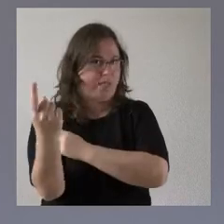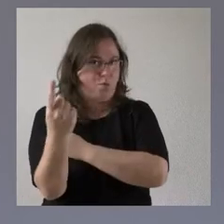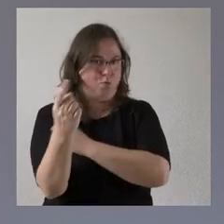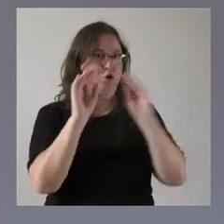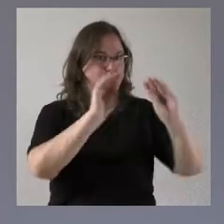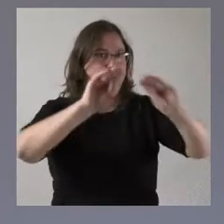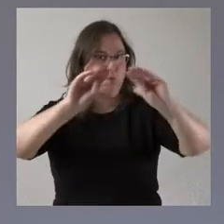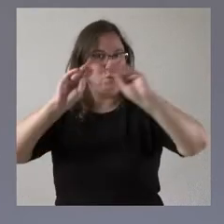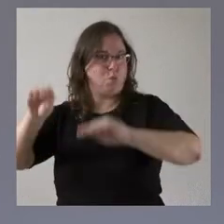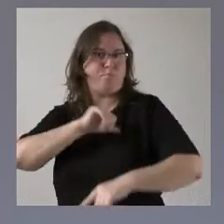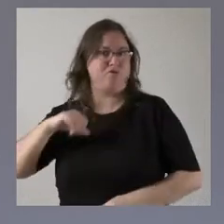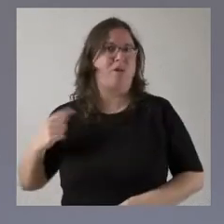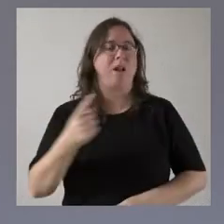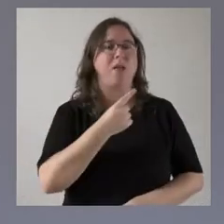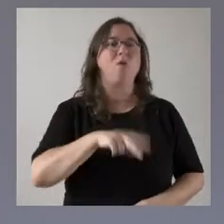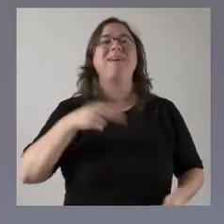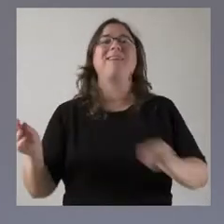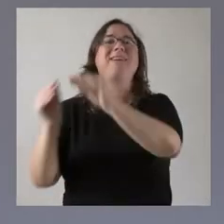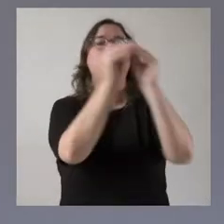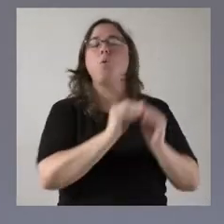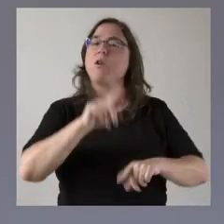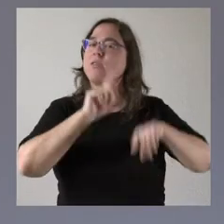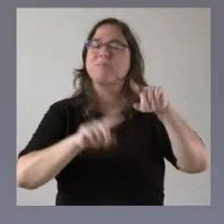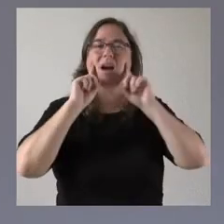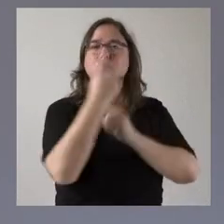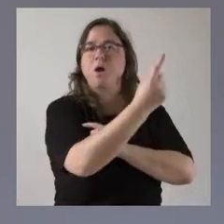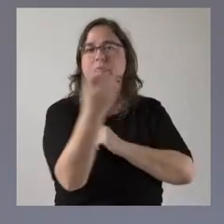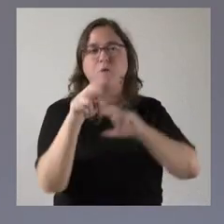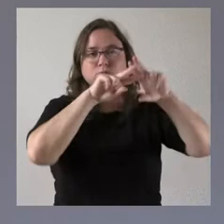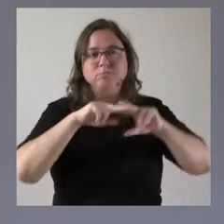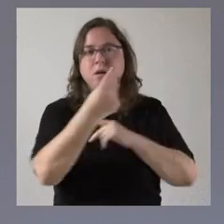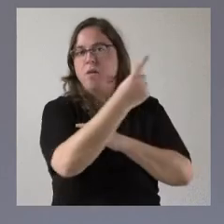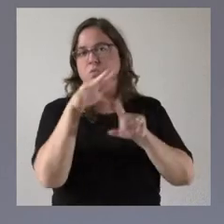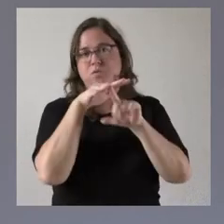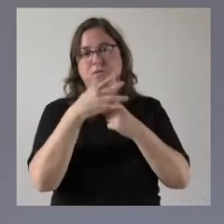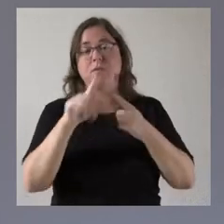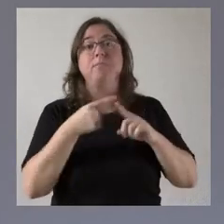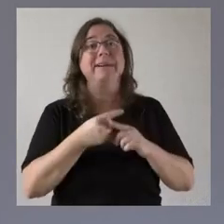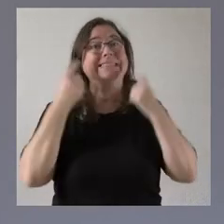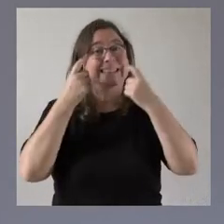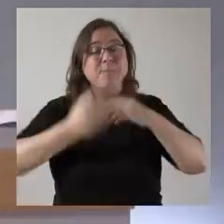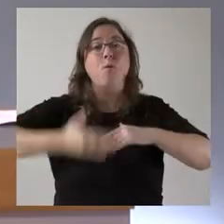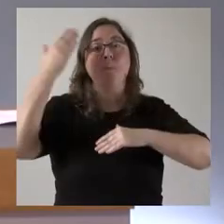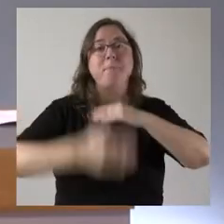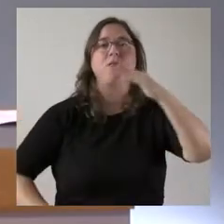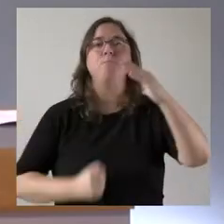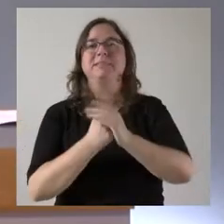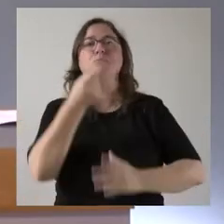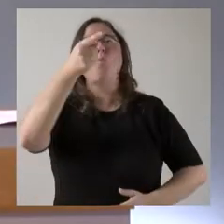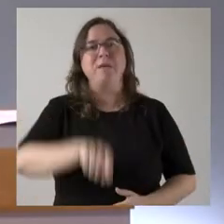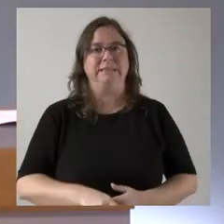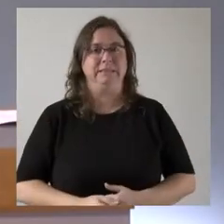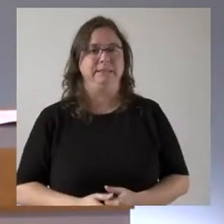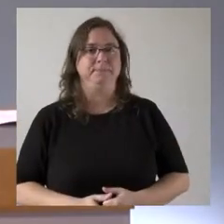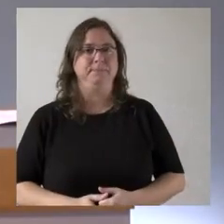se está trabajando para que esa situación sea lo más rápido posible y en el plazo máximo de un mes y